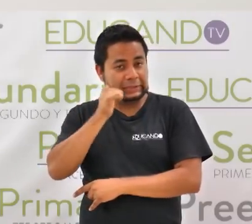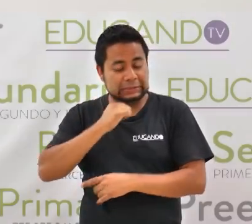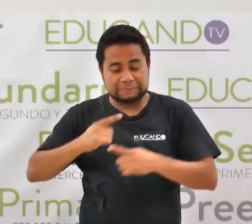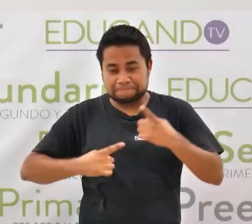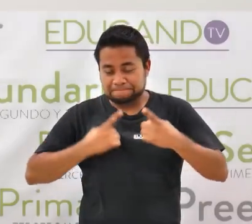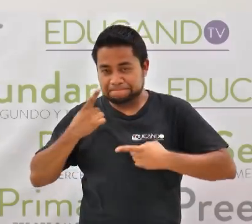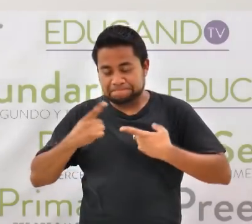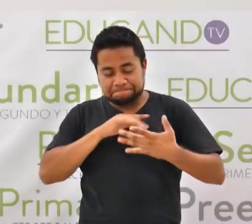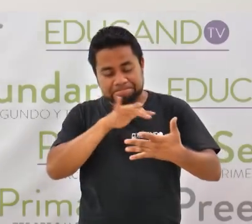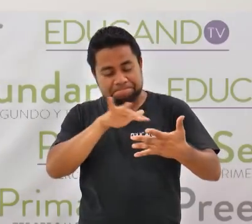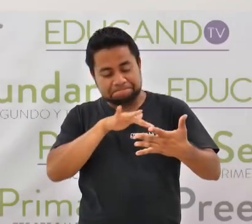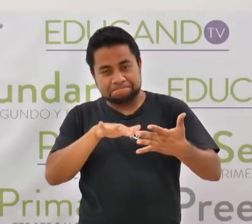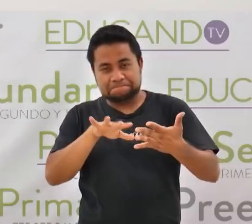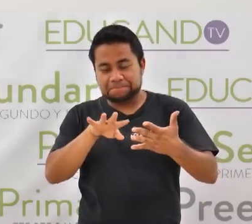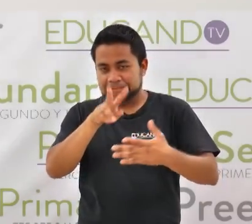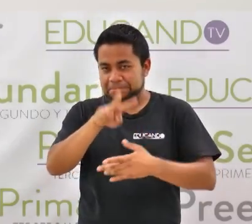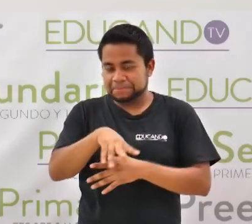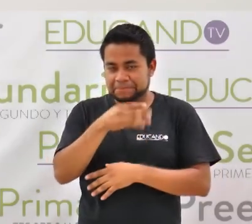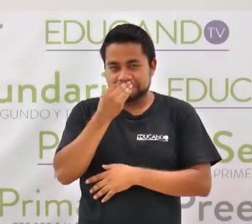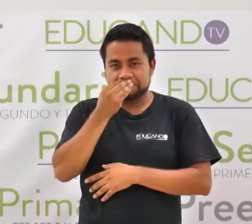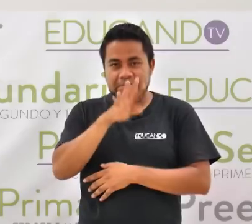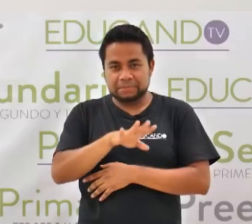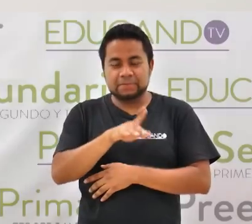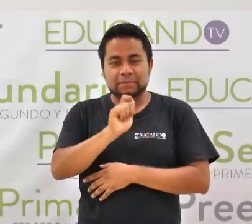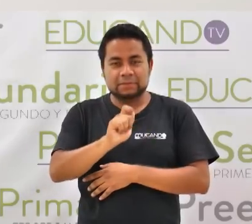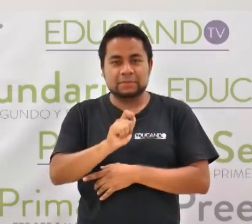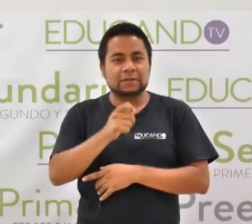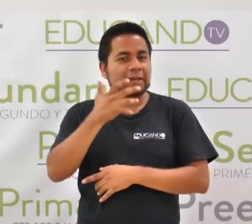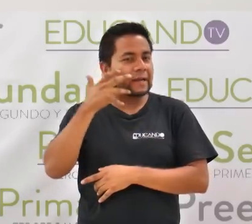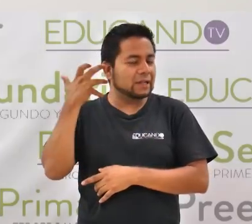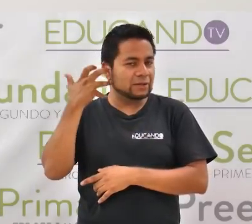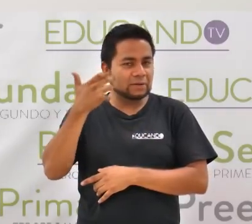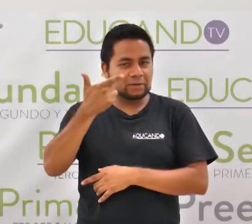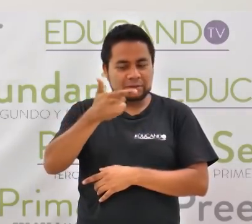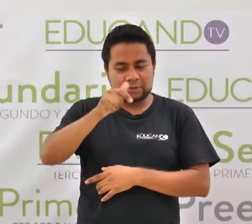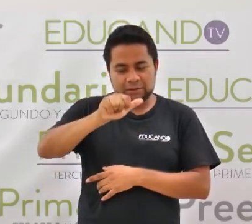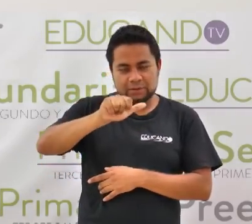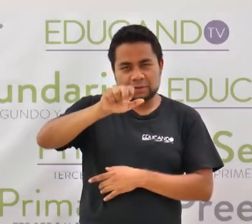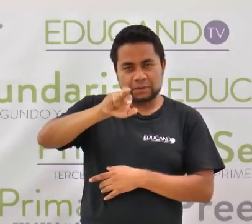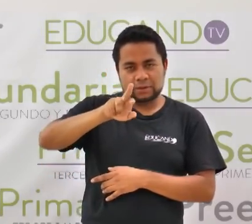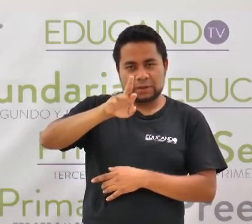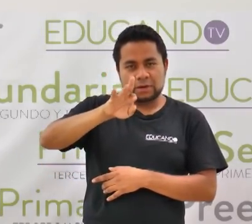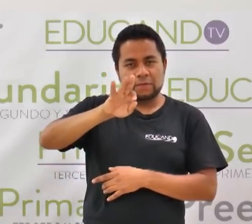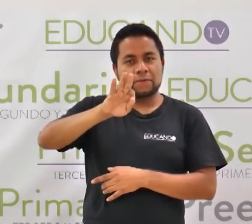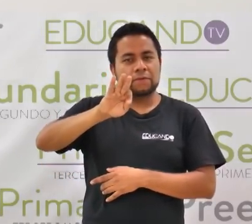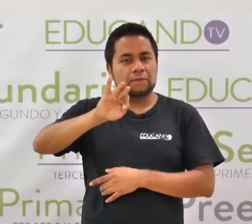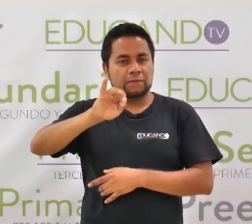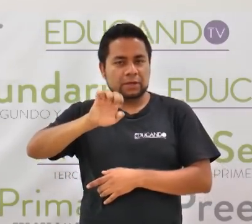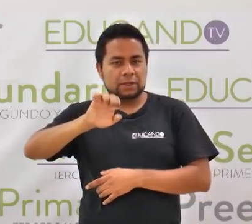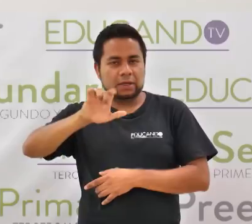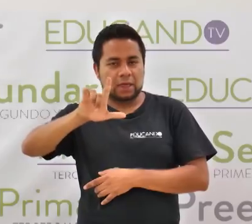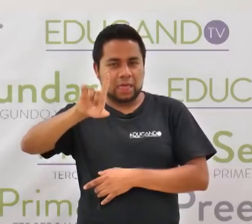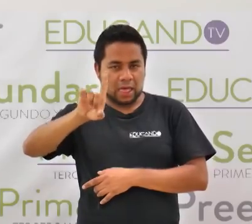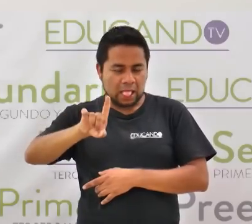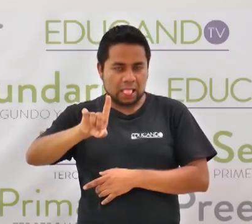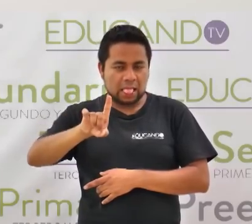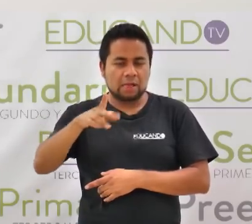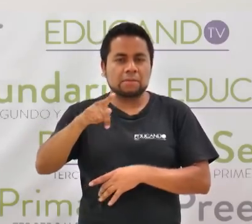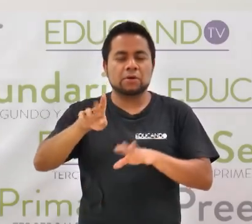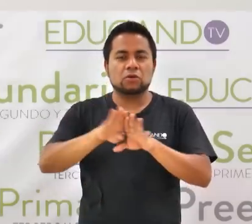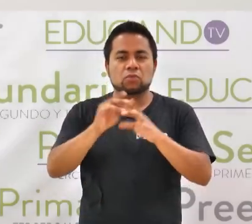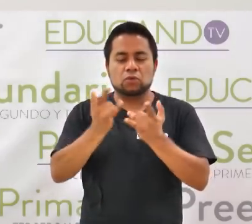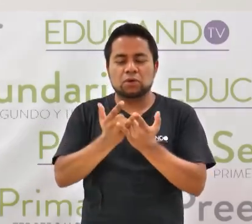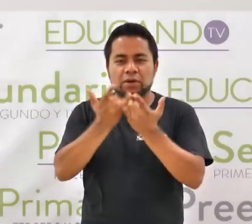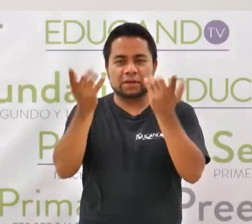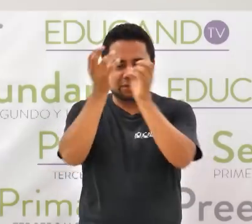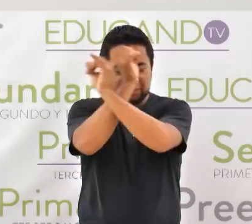divierte, principalmente porque es un gato, es Garfield. Supongo que ustedes muchos ya vieron la película, pero las historietas